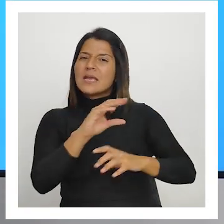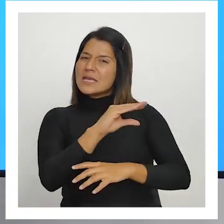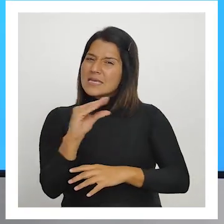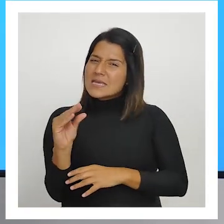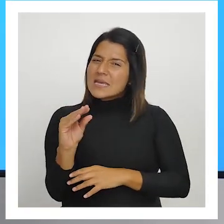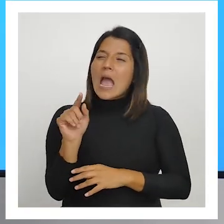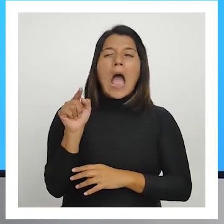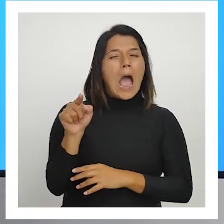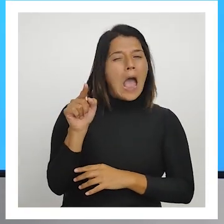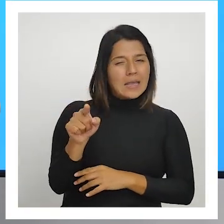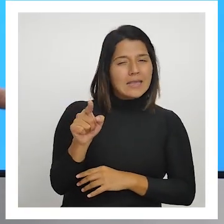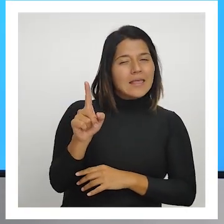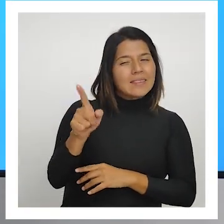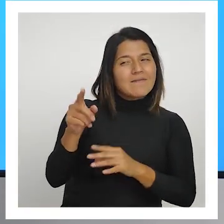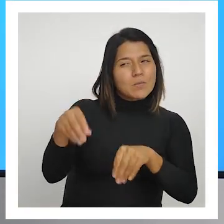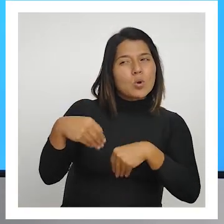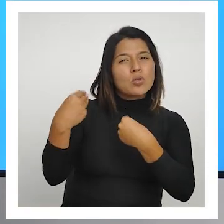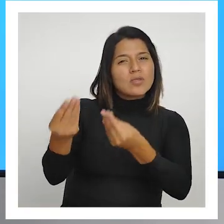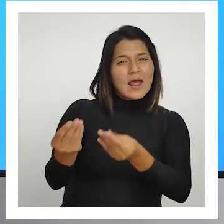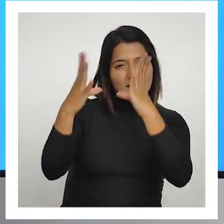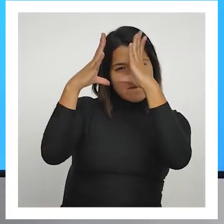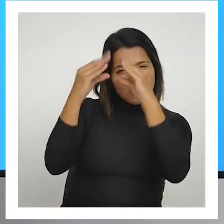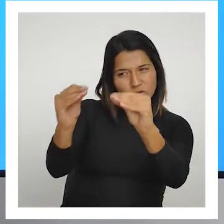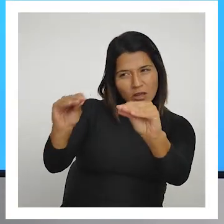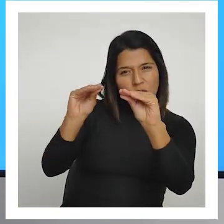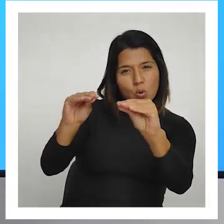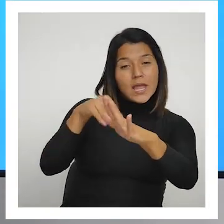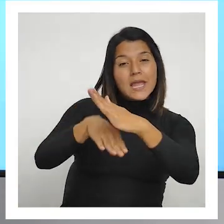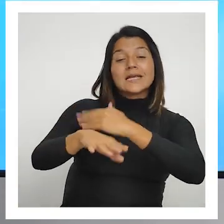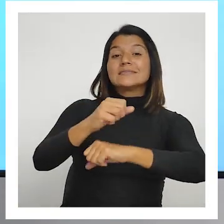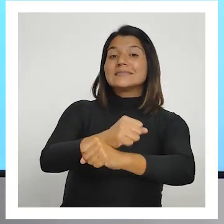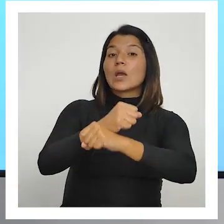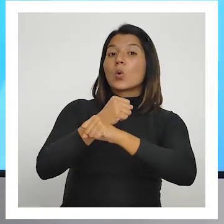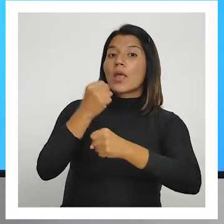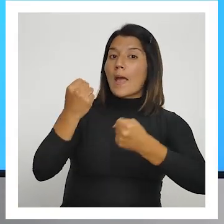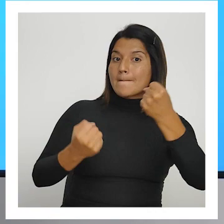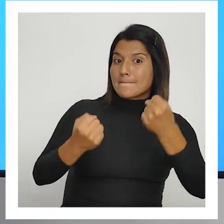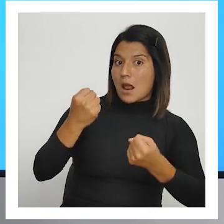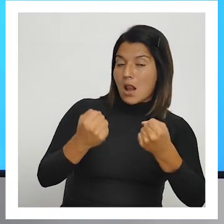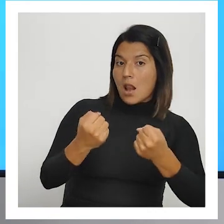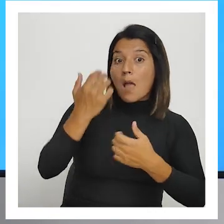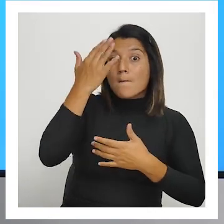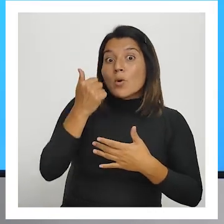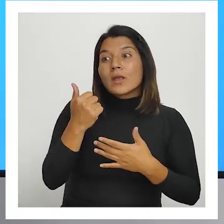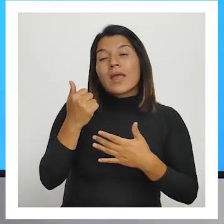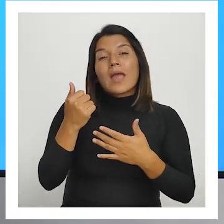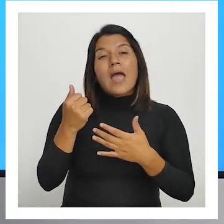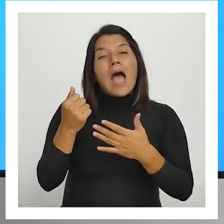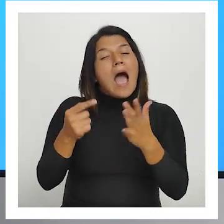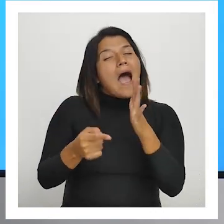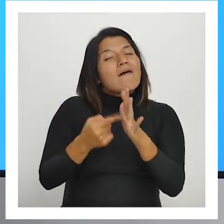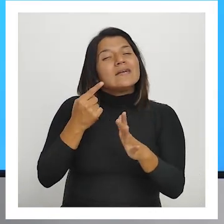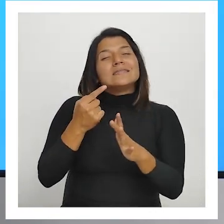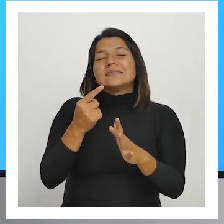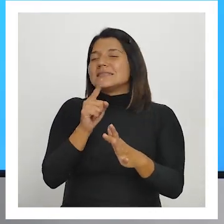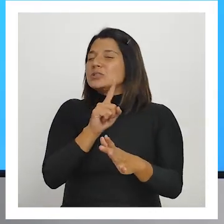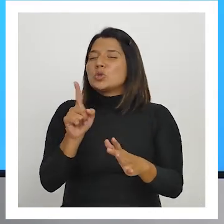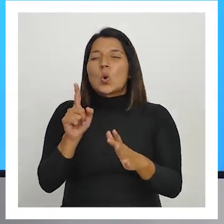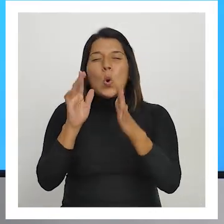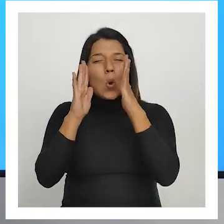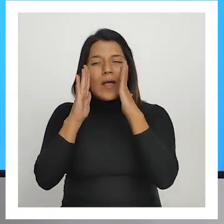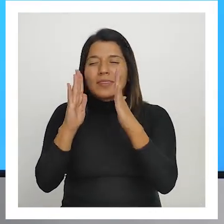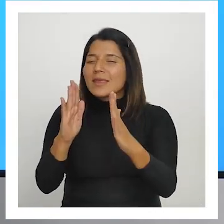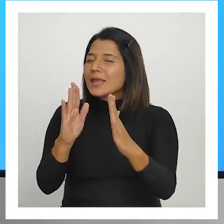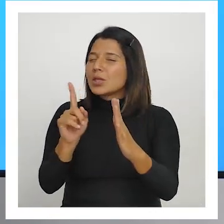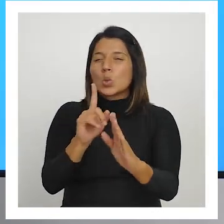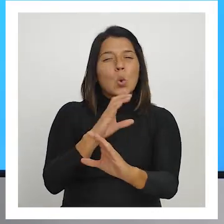y es ahí donde tenemos que llevar precisamente la educación en seguridad vial, porque se están descuidando cosas importantes